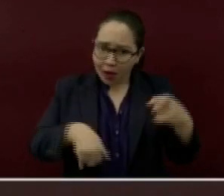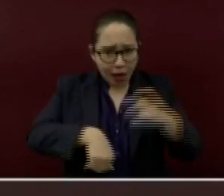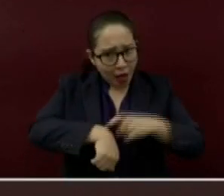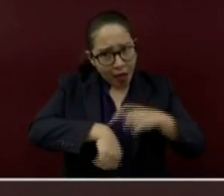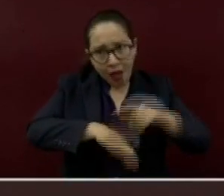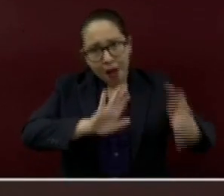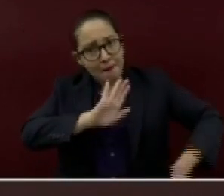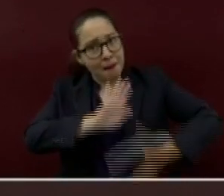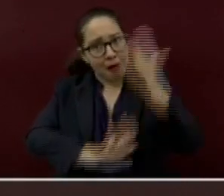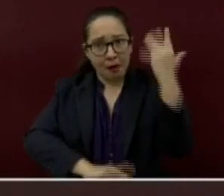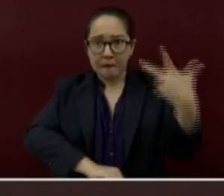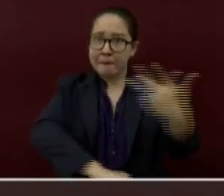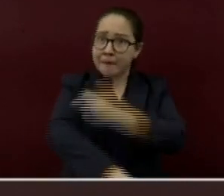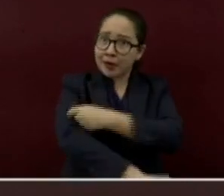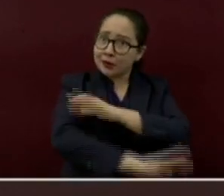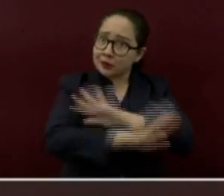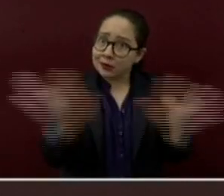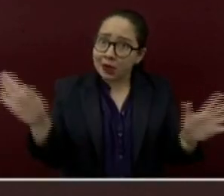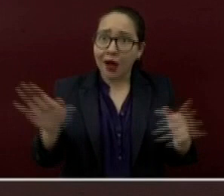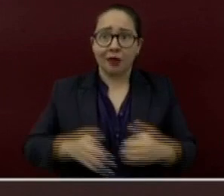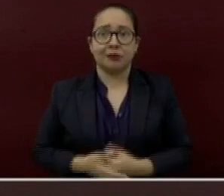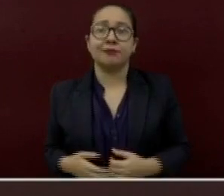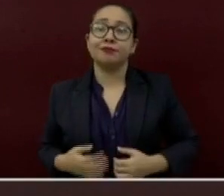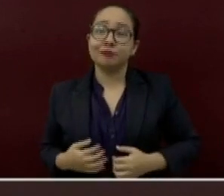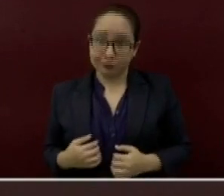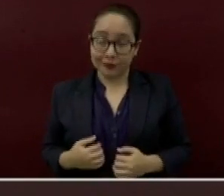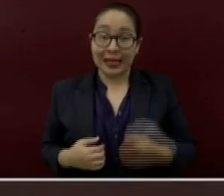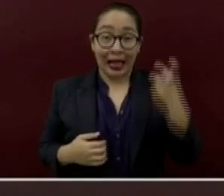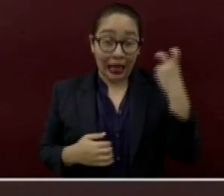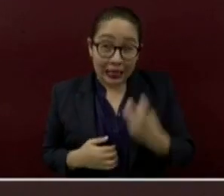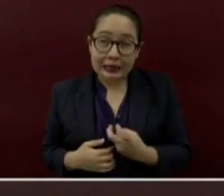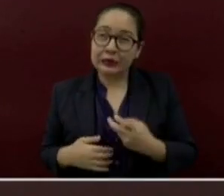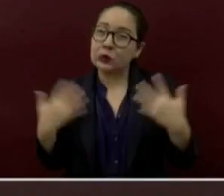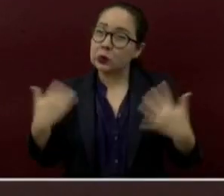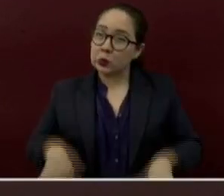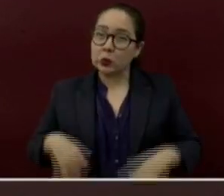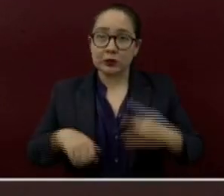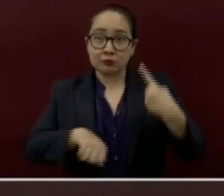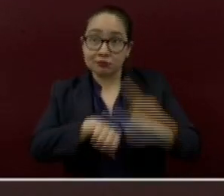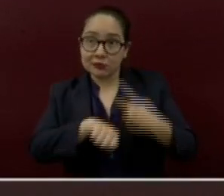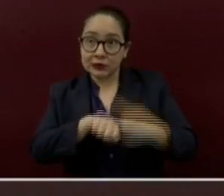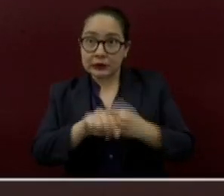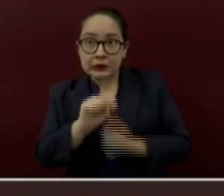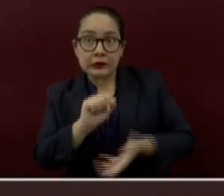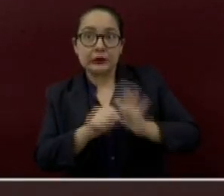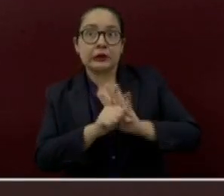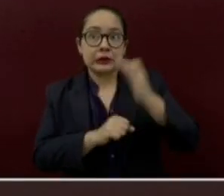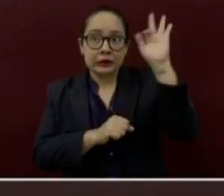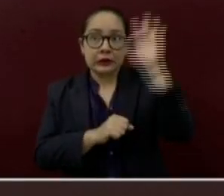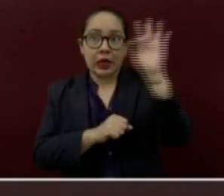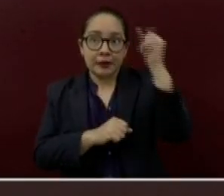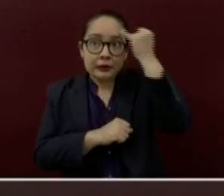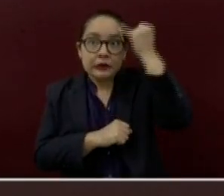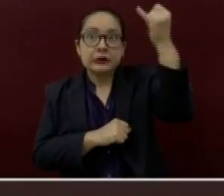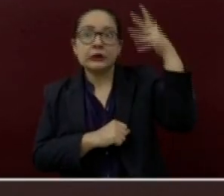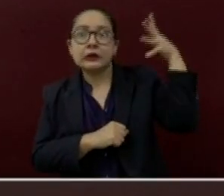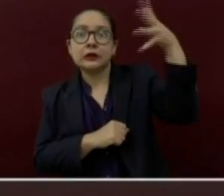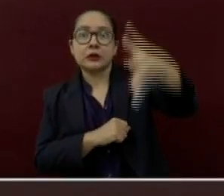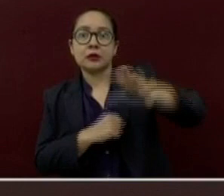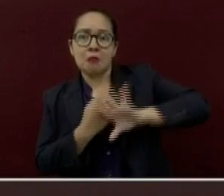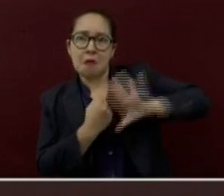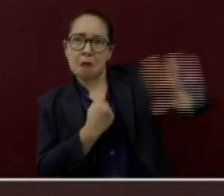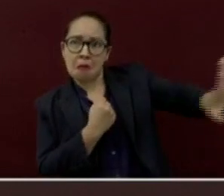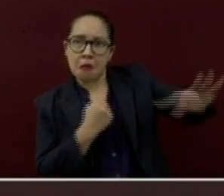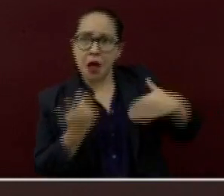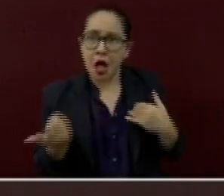ir vayan a vacunarse esto les va a evitar síntomas graves en caso de enfermarse de kobe 19